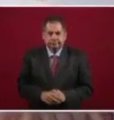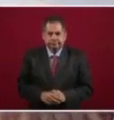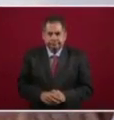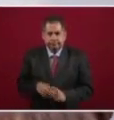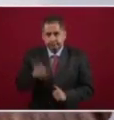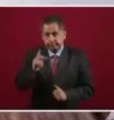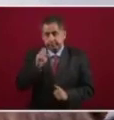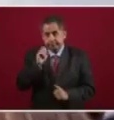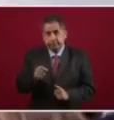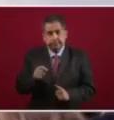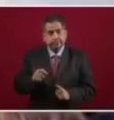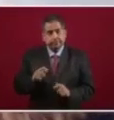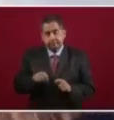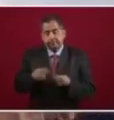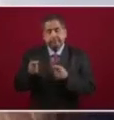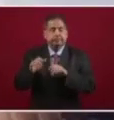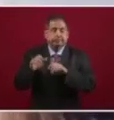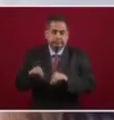Pero son empleos